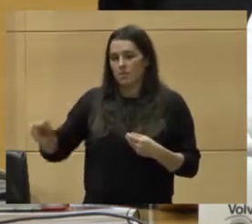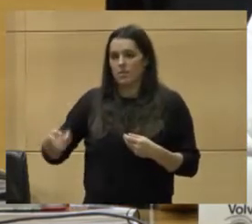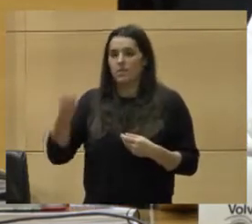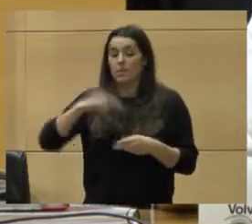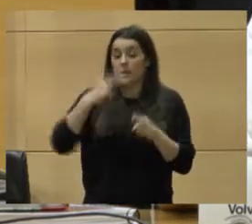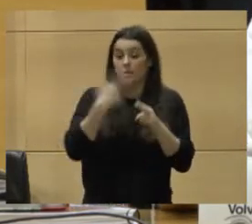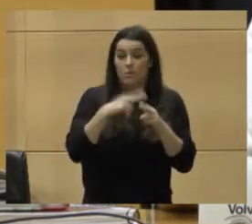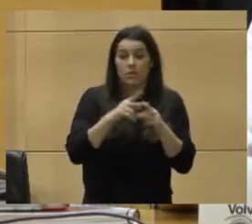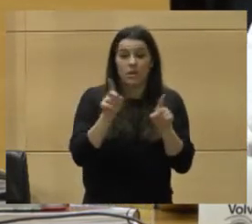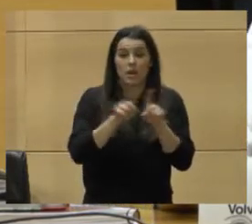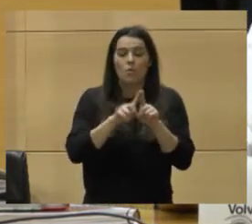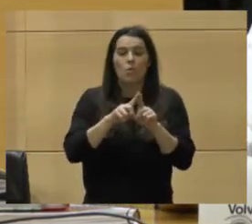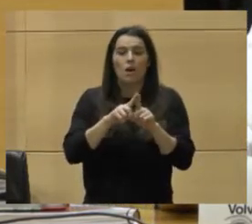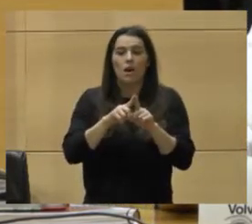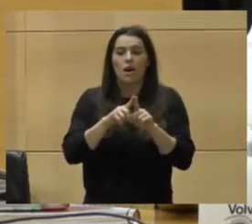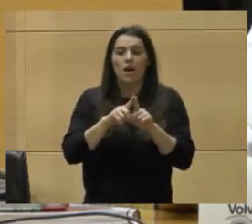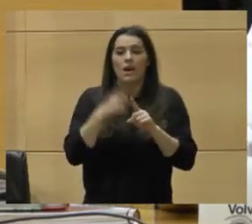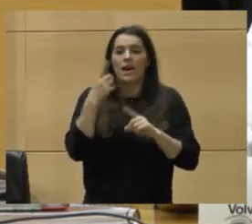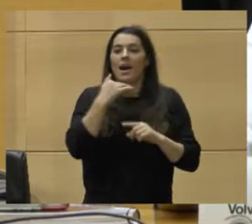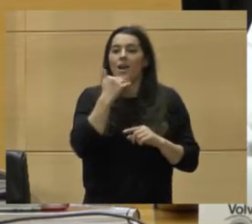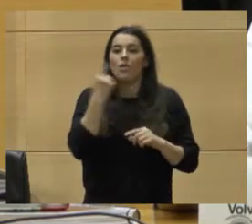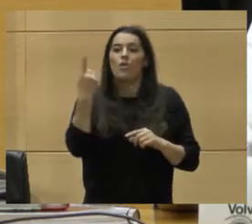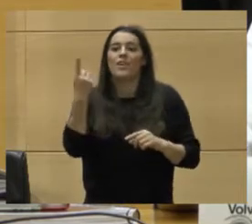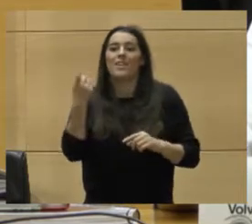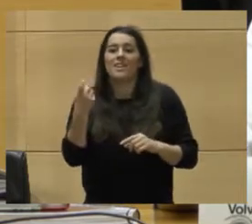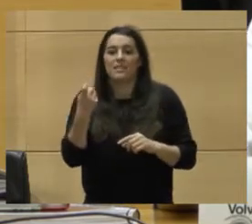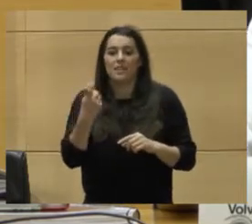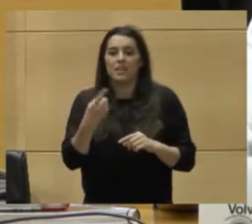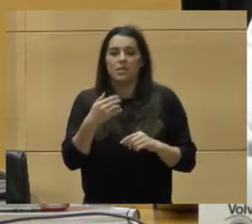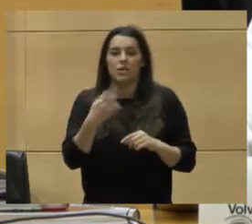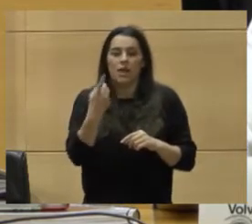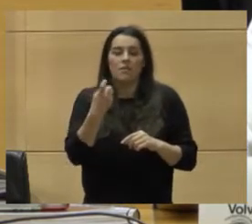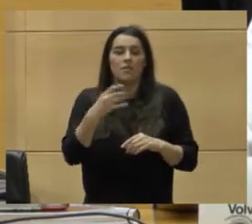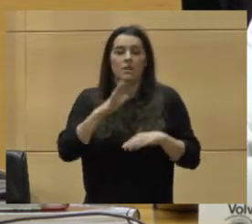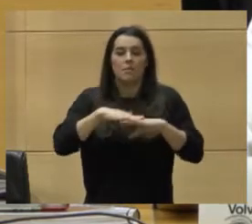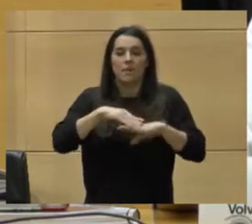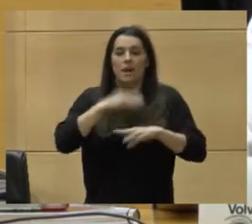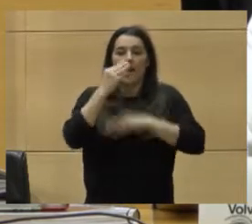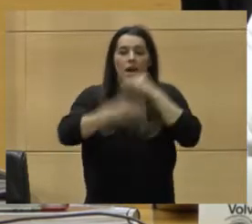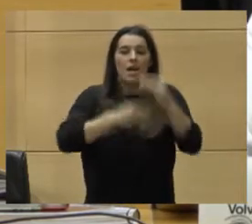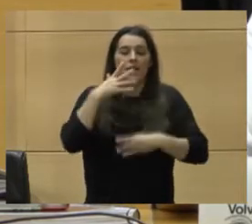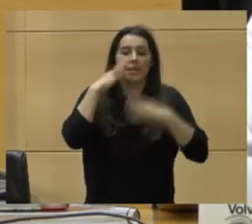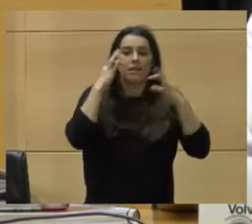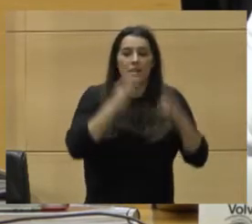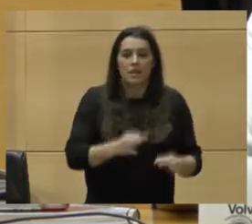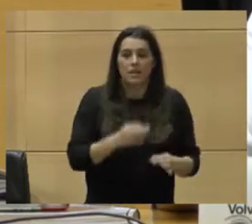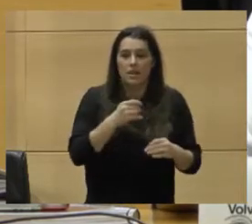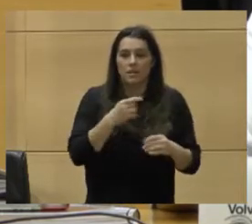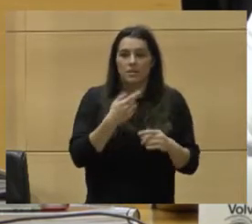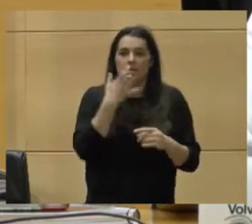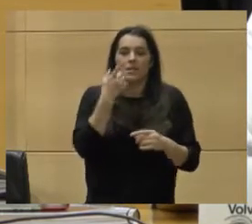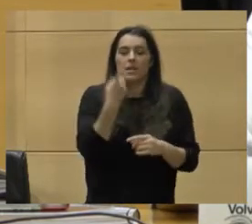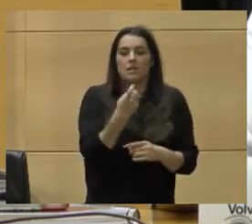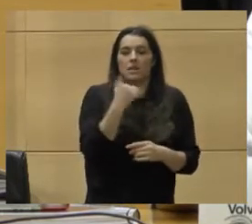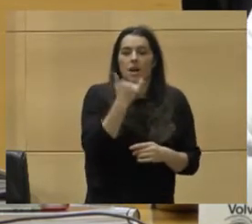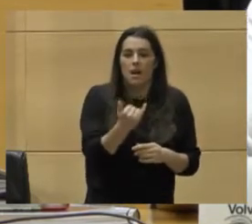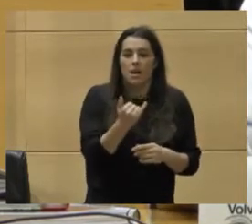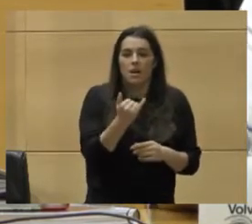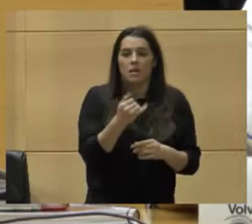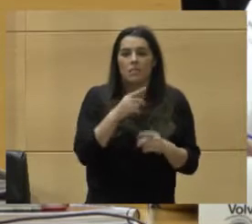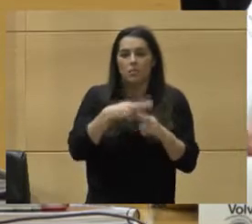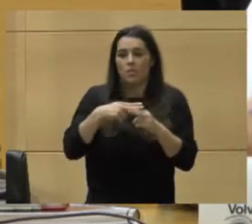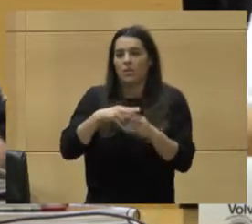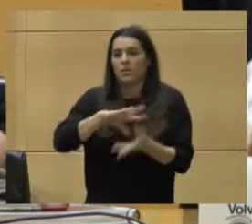política como el arte de lo necesario la política como el arte de hacer posible lo que es necesario la economía